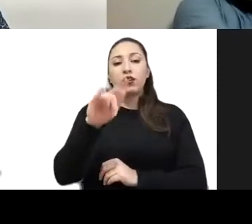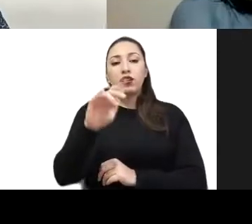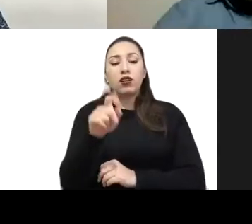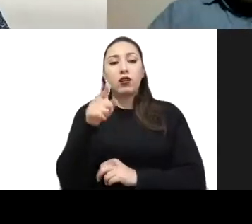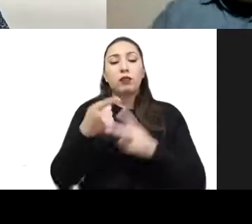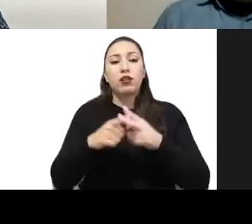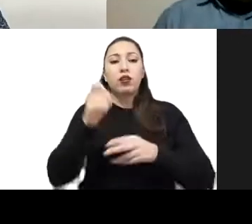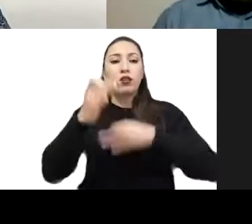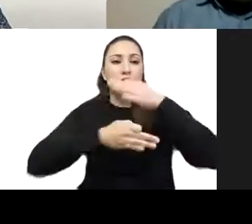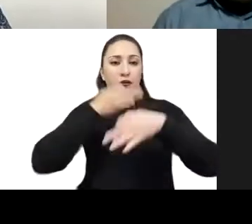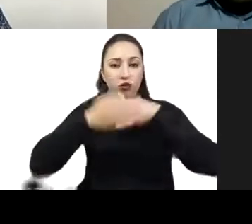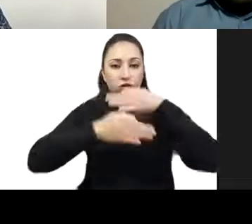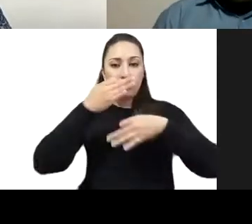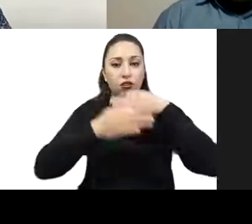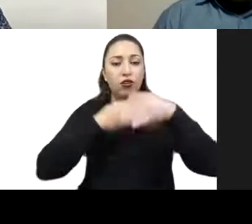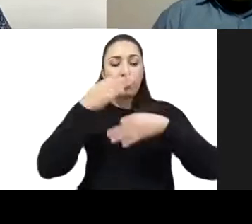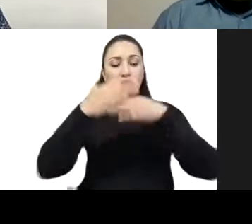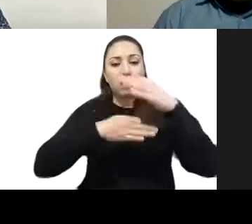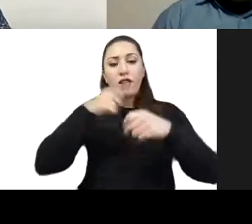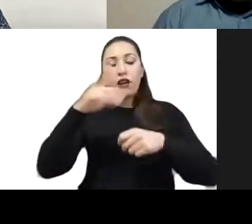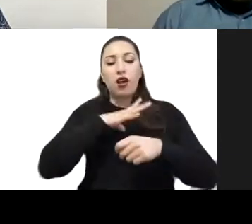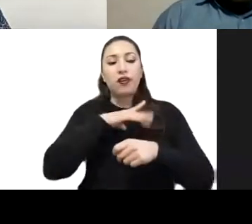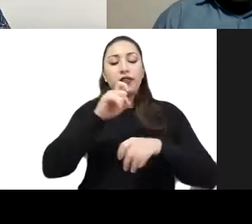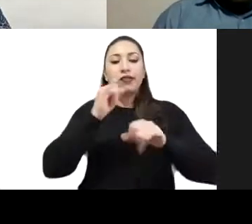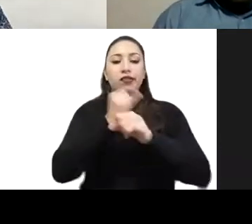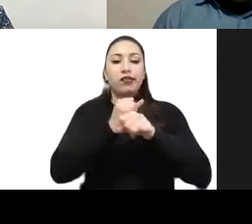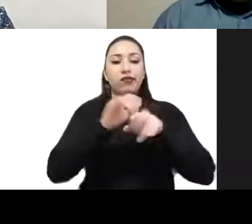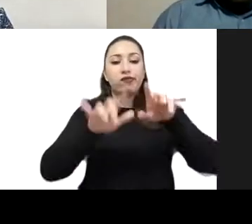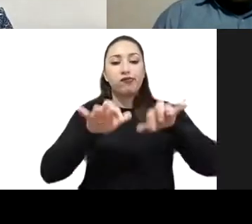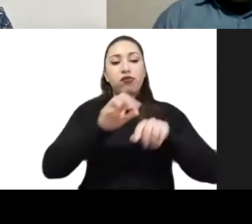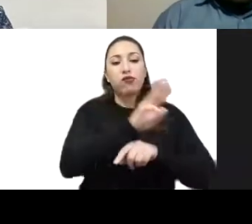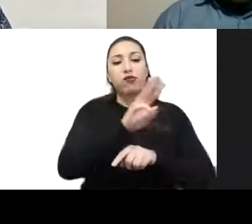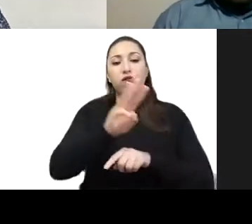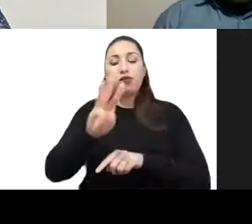de difusión de su portal a fin de dar a conocer